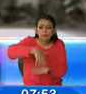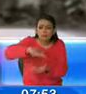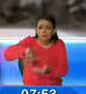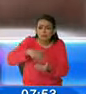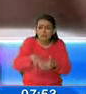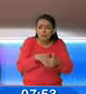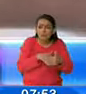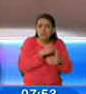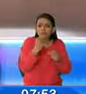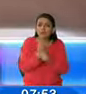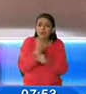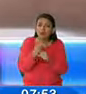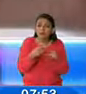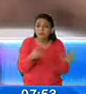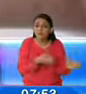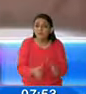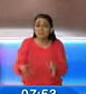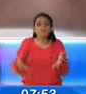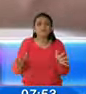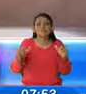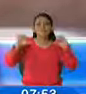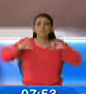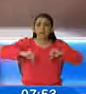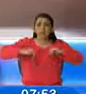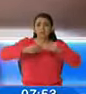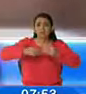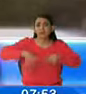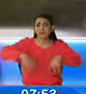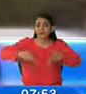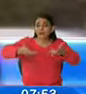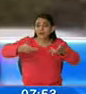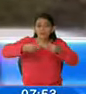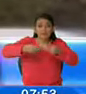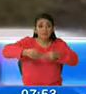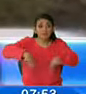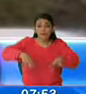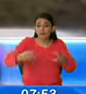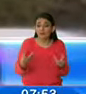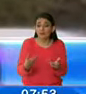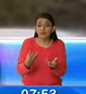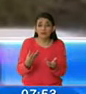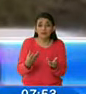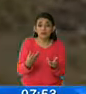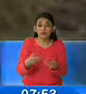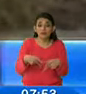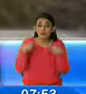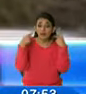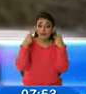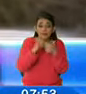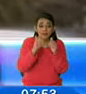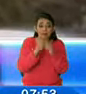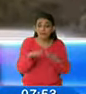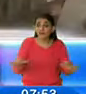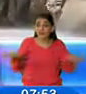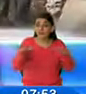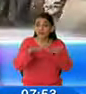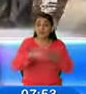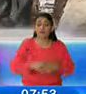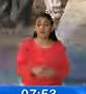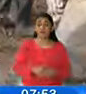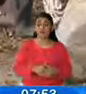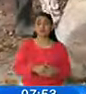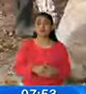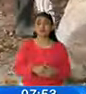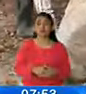un trabajo desorganizado y que está corriendo en alto nivel en la vida de cada uno de los que están acá presentes. Luego